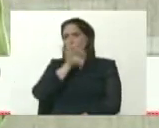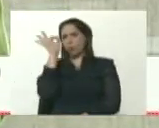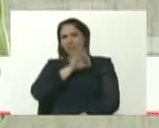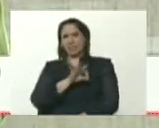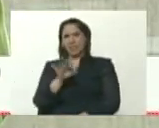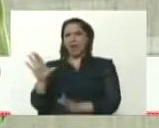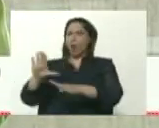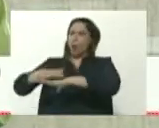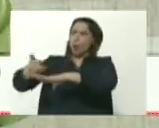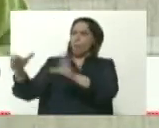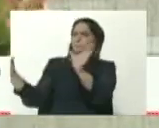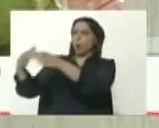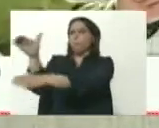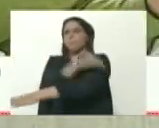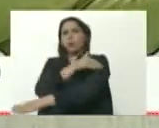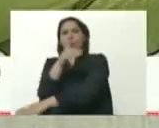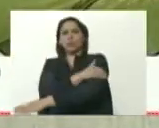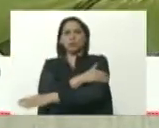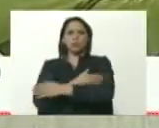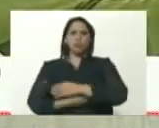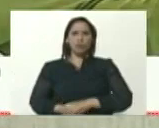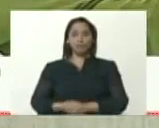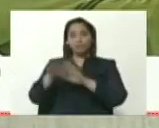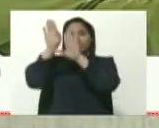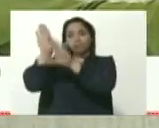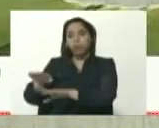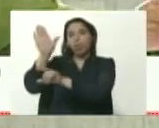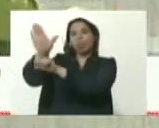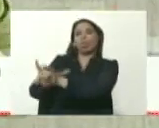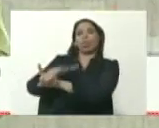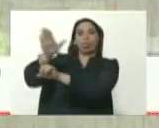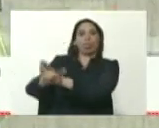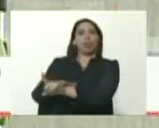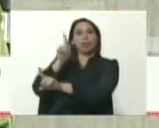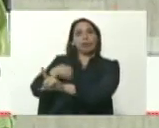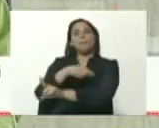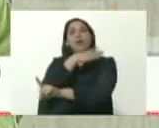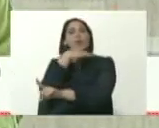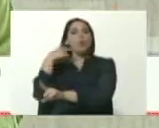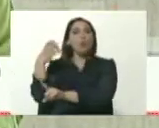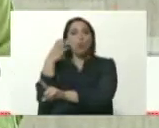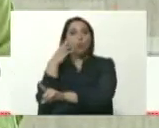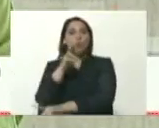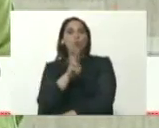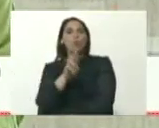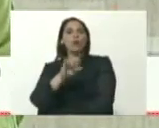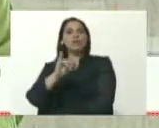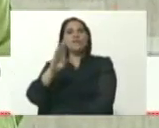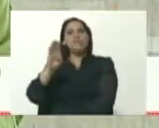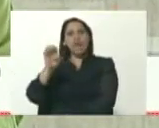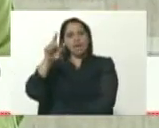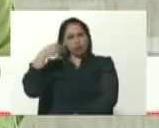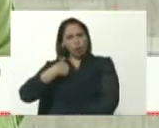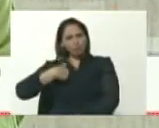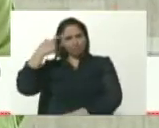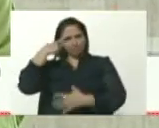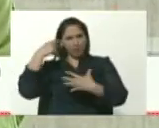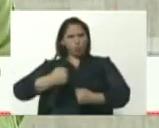la derecha golpista y sus amos, Iván Duque y Álvaro Uribe Vélez. Mira, tengo la seguridad